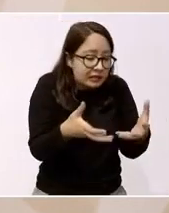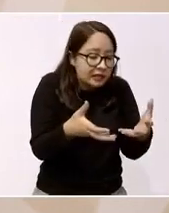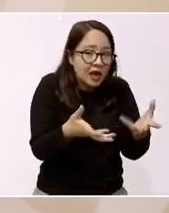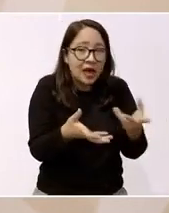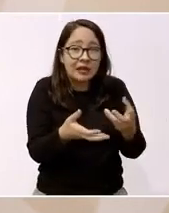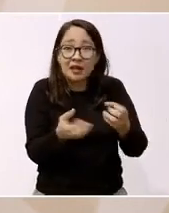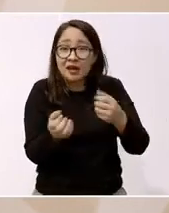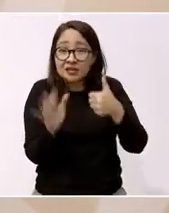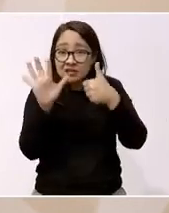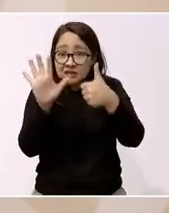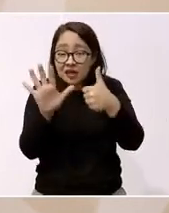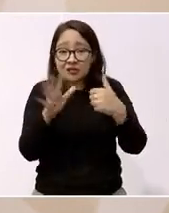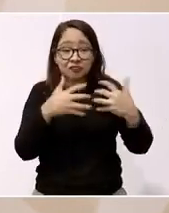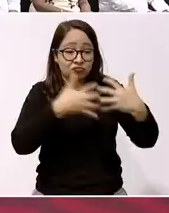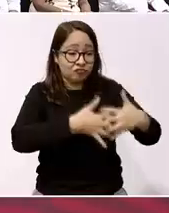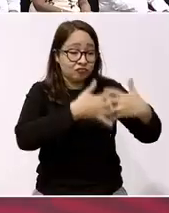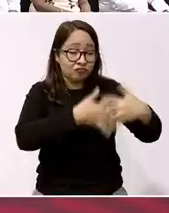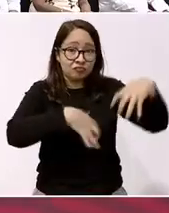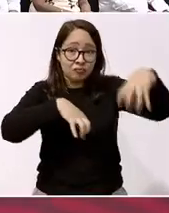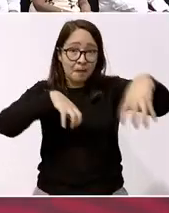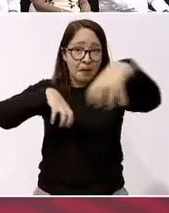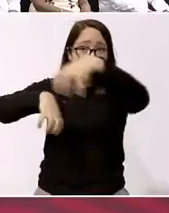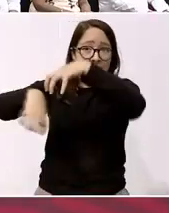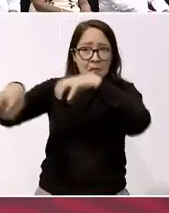abandonadas. Estaban